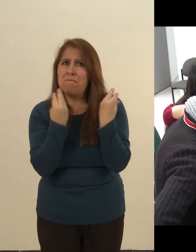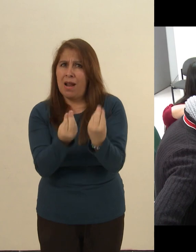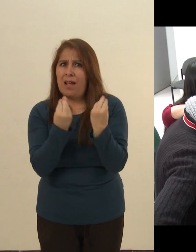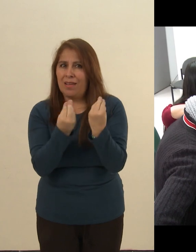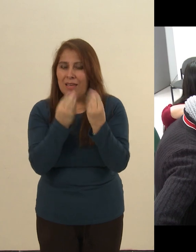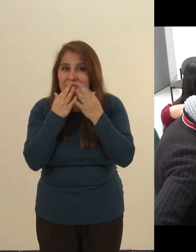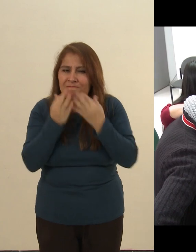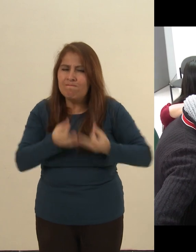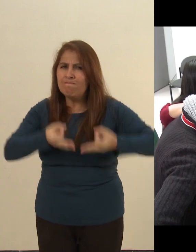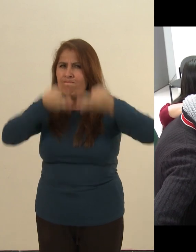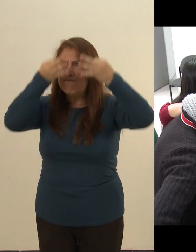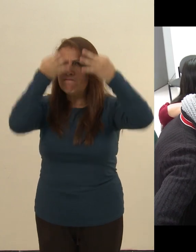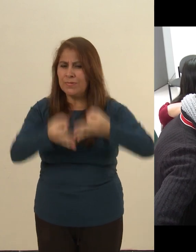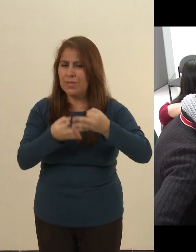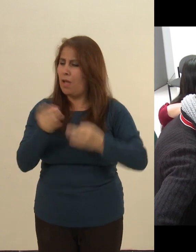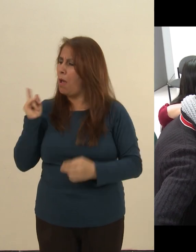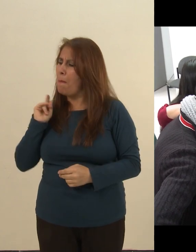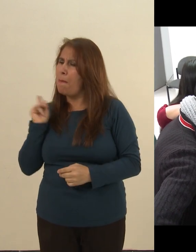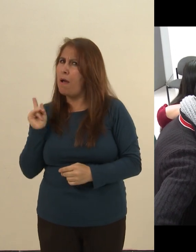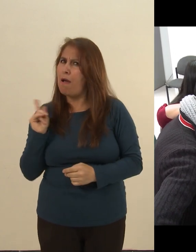hacer realidad esa